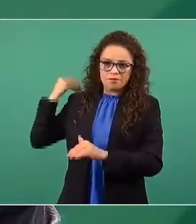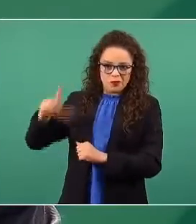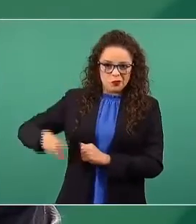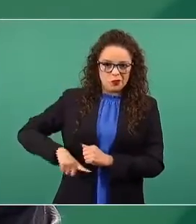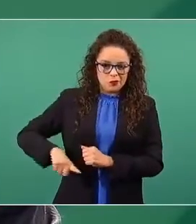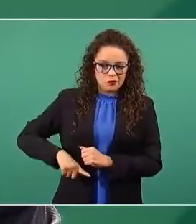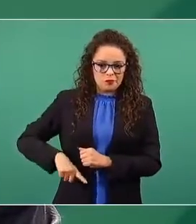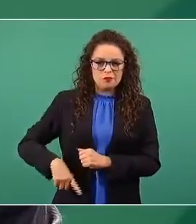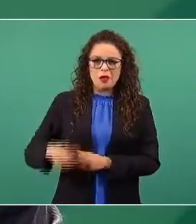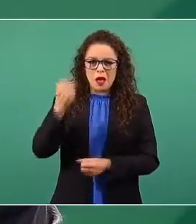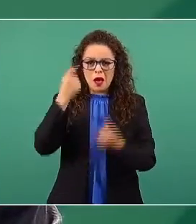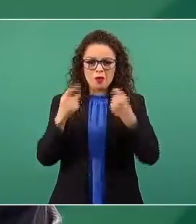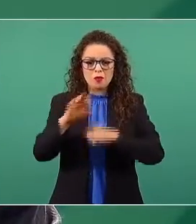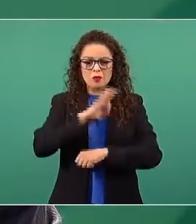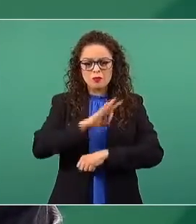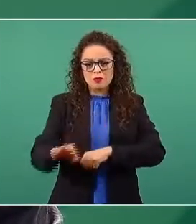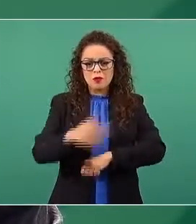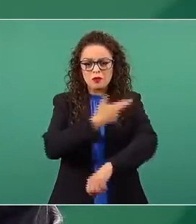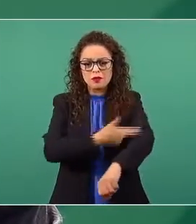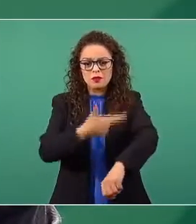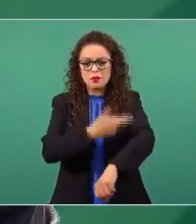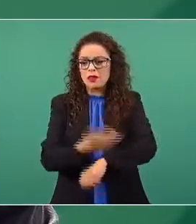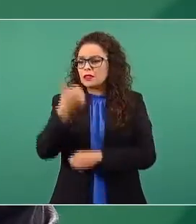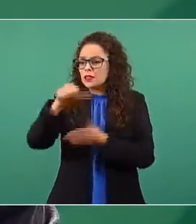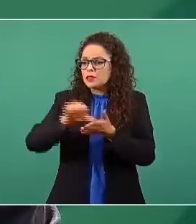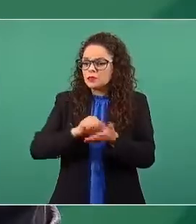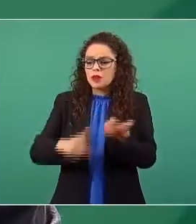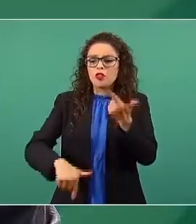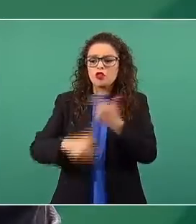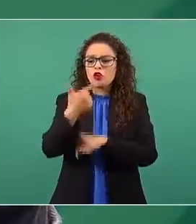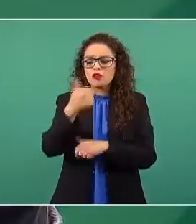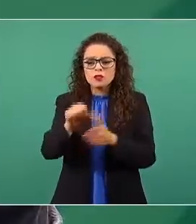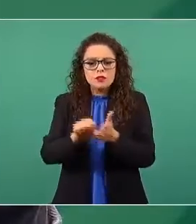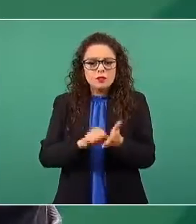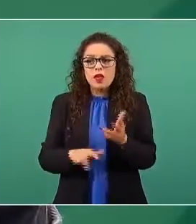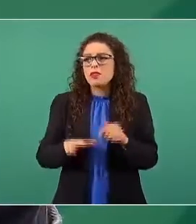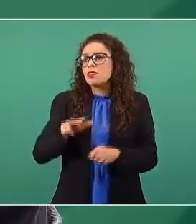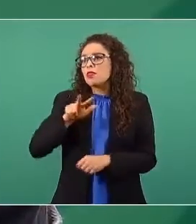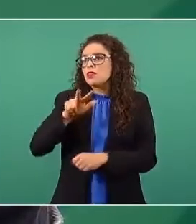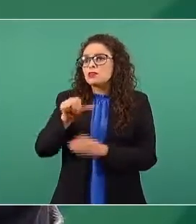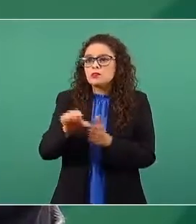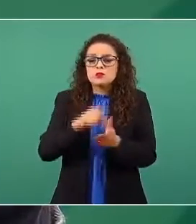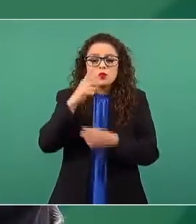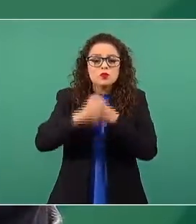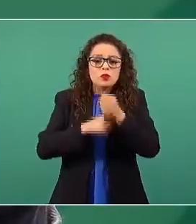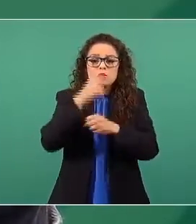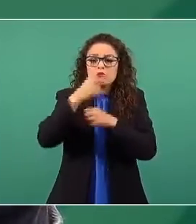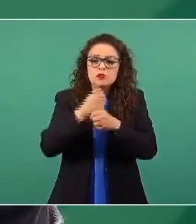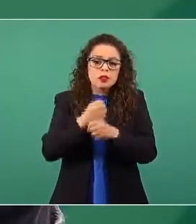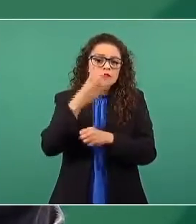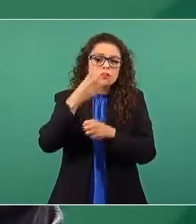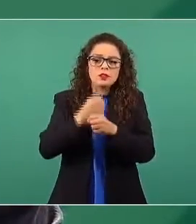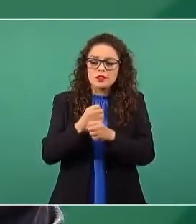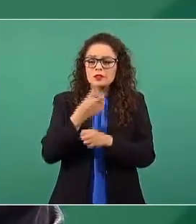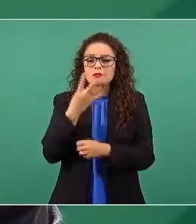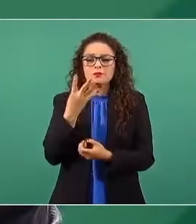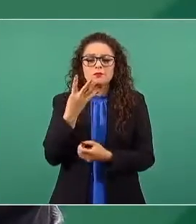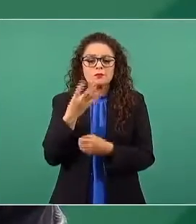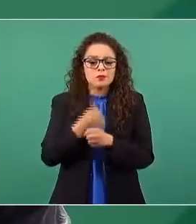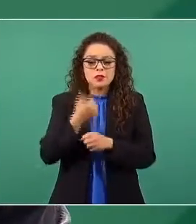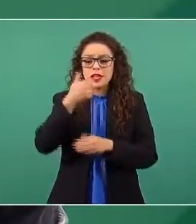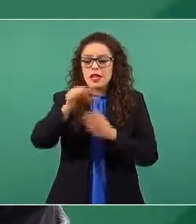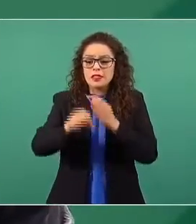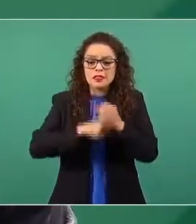trámites podían durar 6 meses, 12 meses, 18 meses, 1 año, 2 años, 3 años, 6 años,